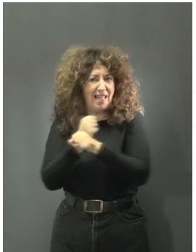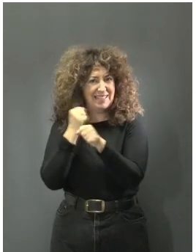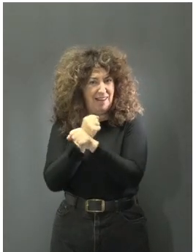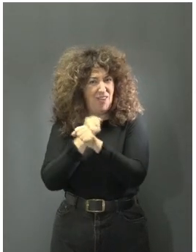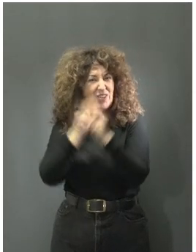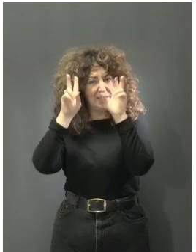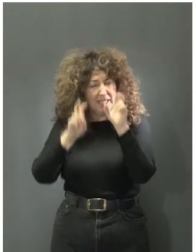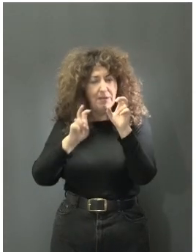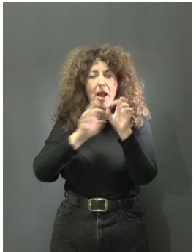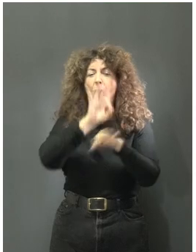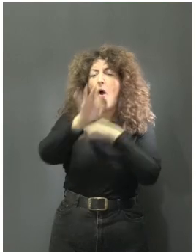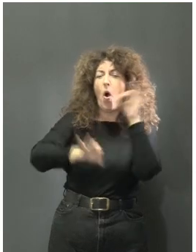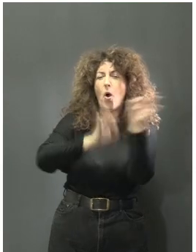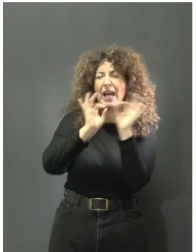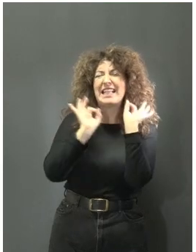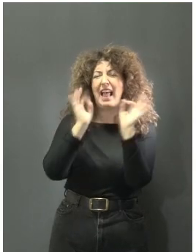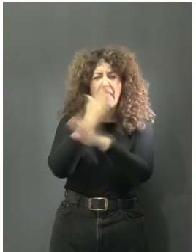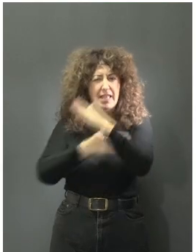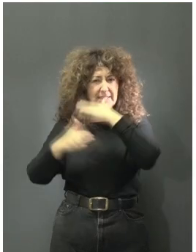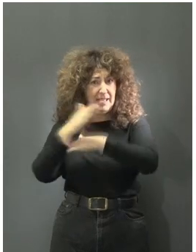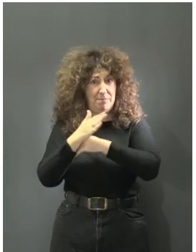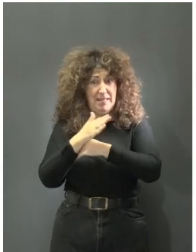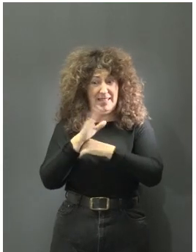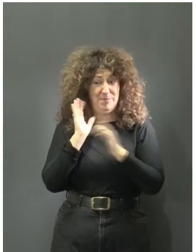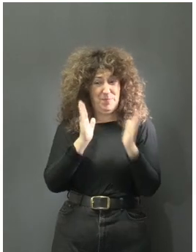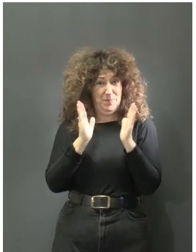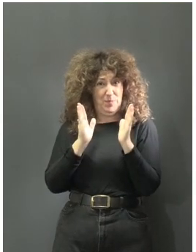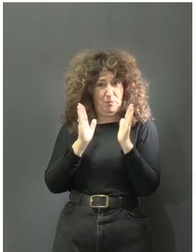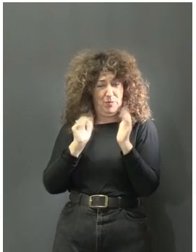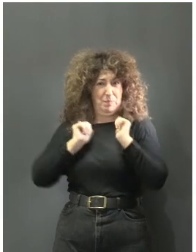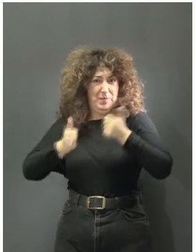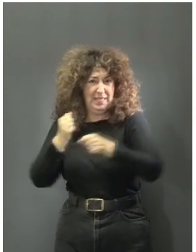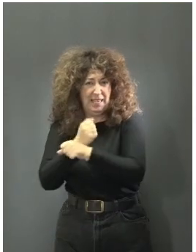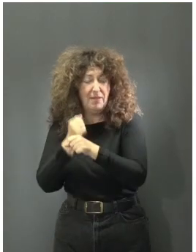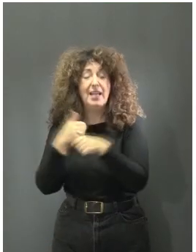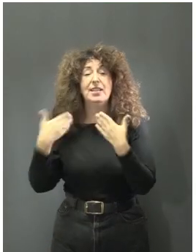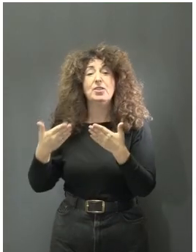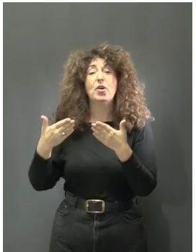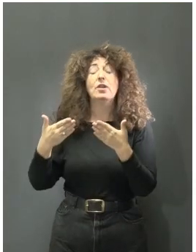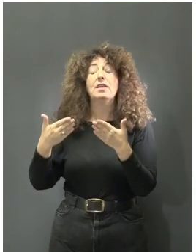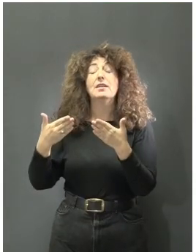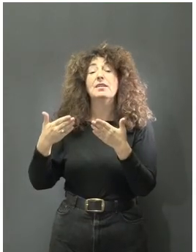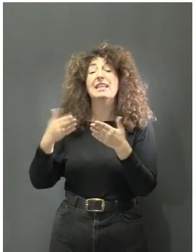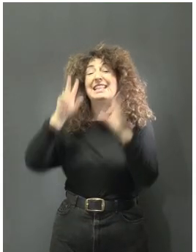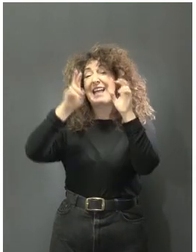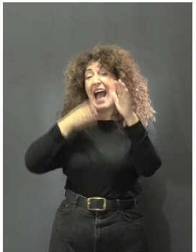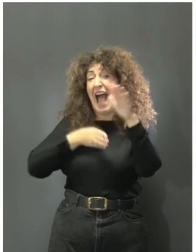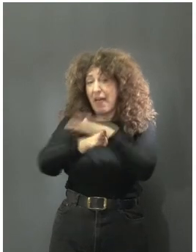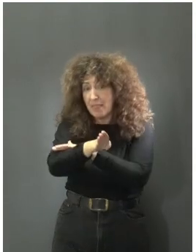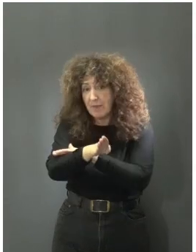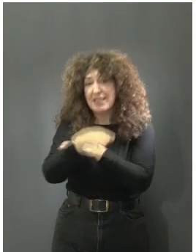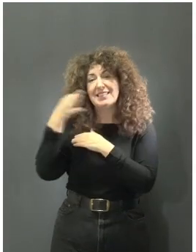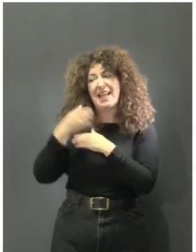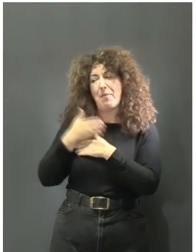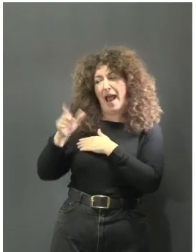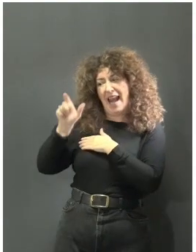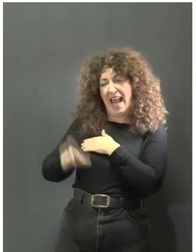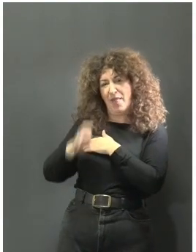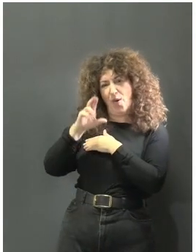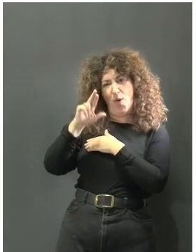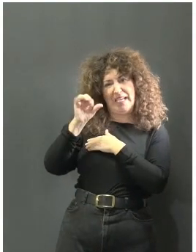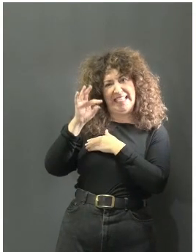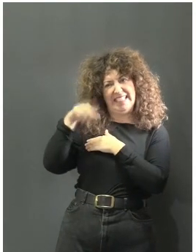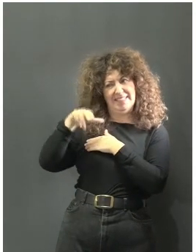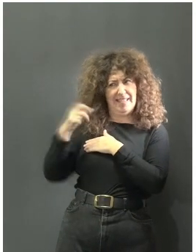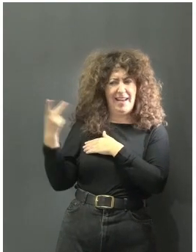las organizaciones de la discapacidad, ¿no? Entonces, mi trayectoria y mi recorrido en el ámbito de la accesibilidad ha venido de la mano de Cristina para muchas